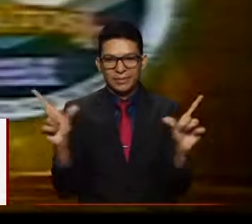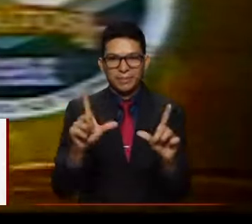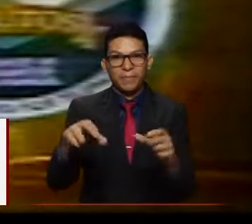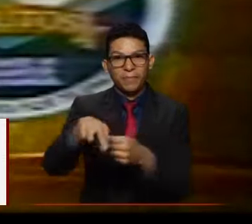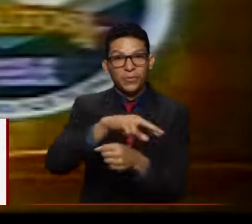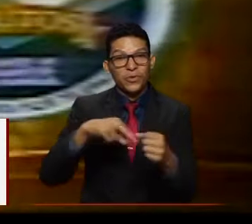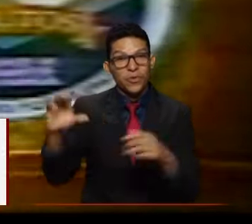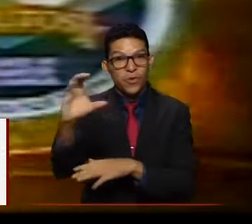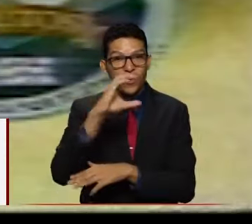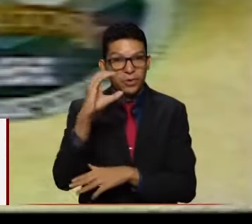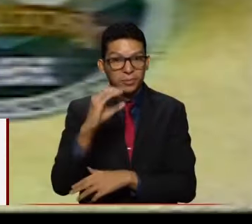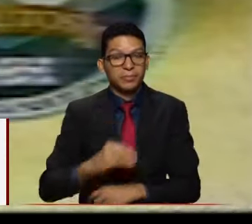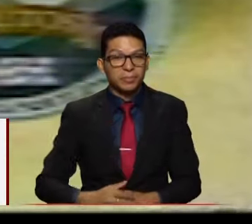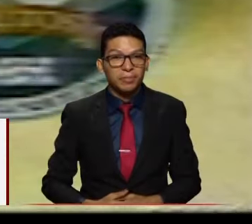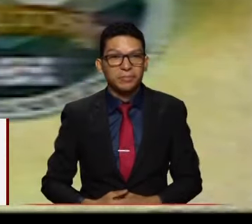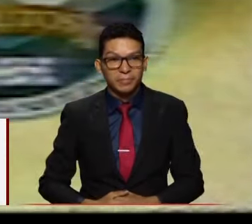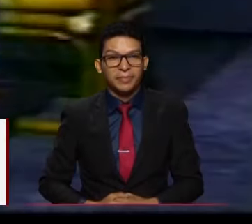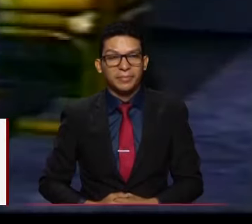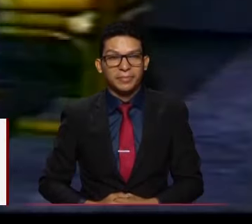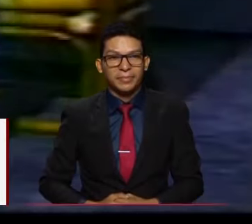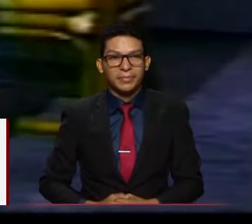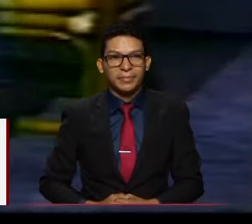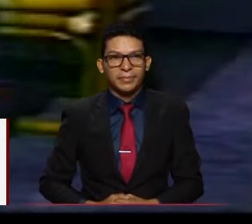abrió en Colombia.